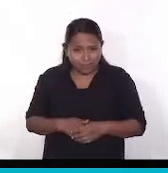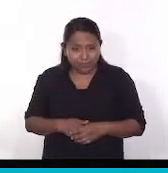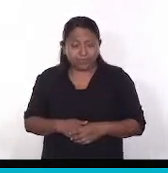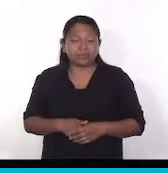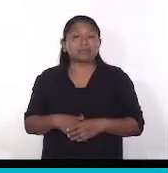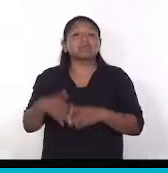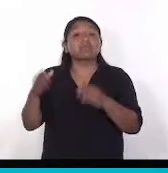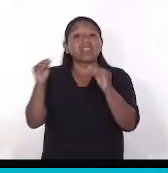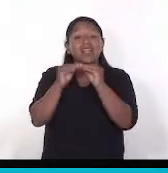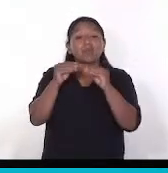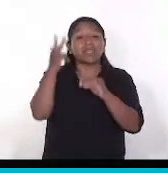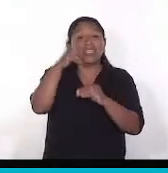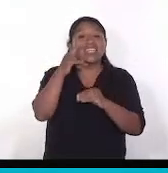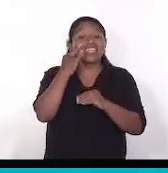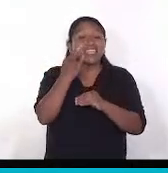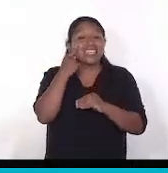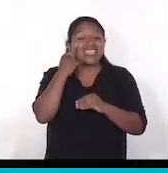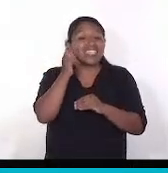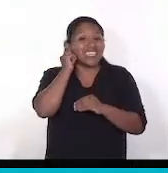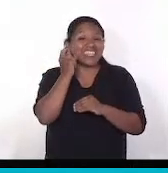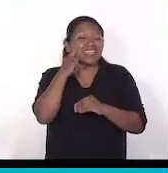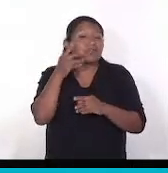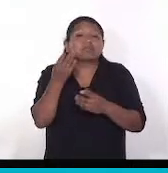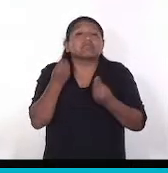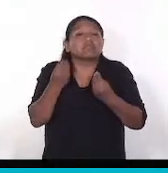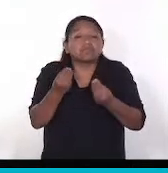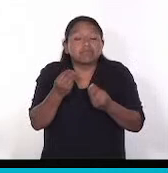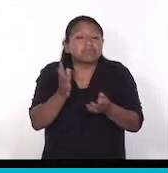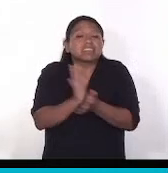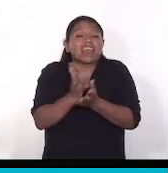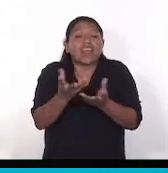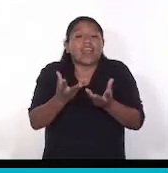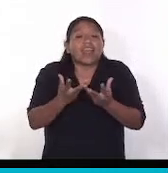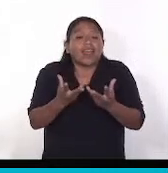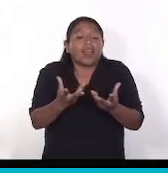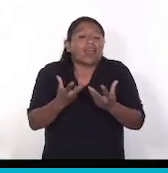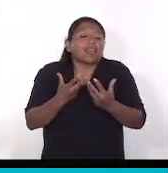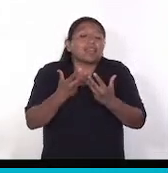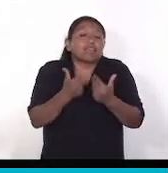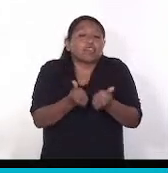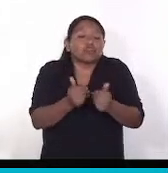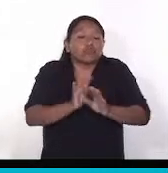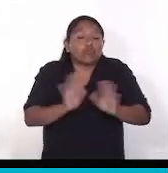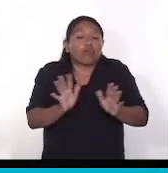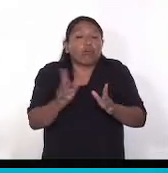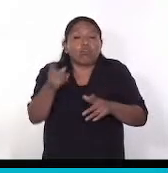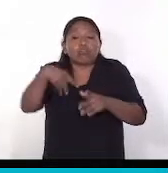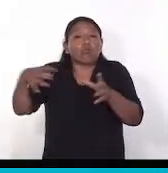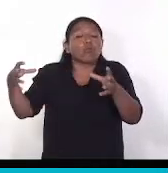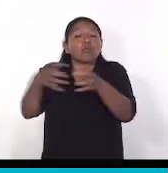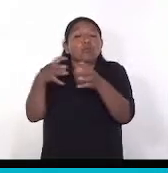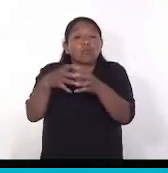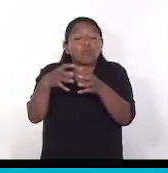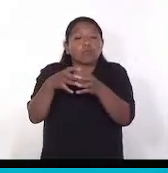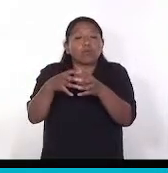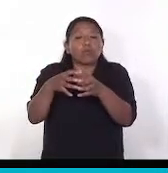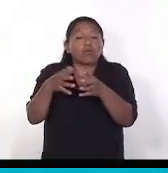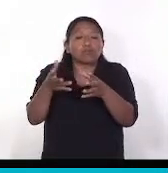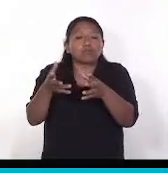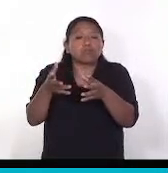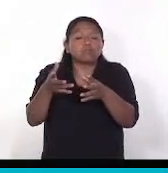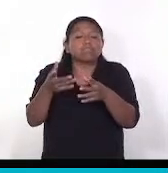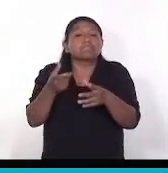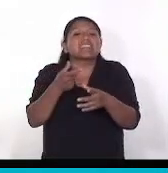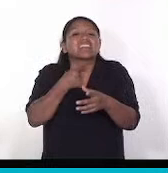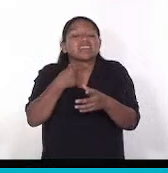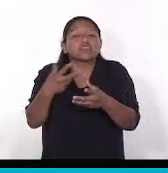Acá la compañera Iggy lo único que hizo fue defenderse de un grupo que